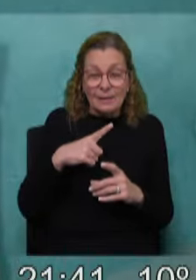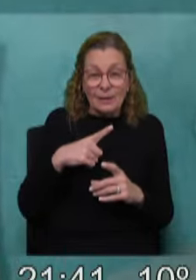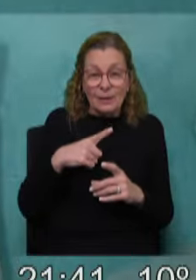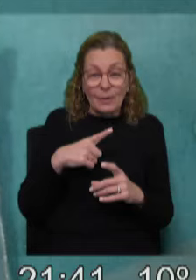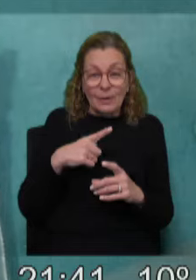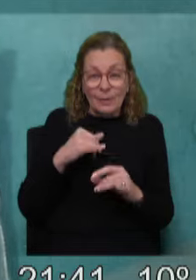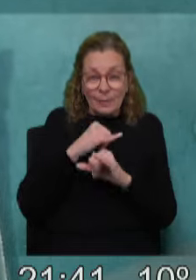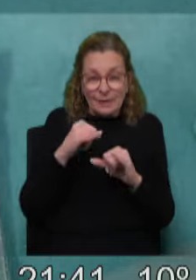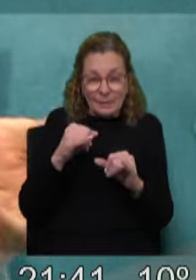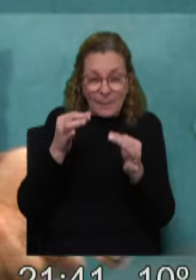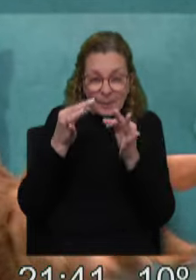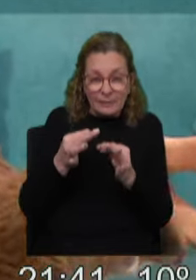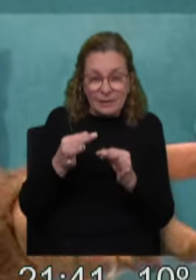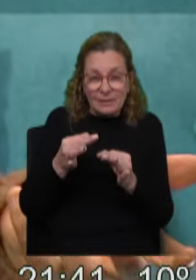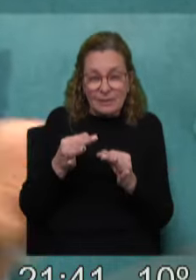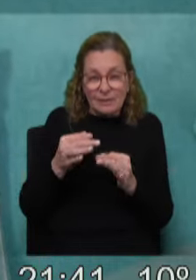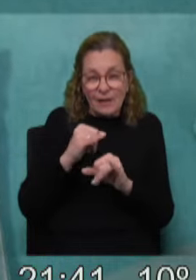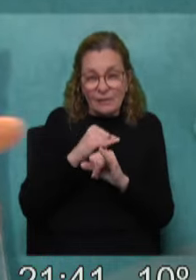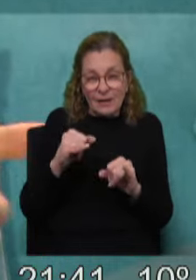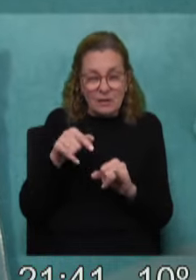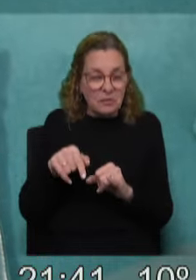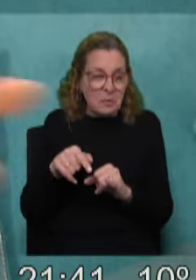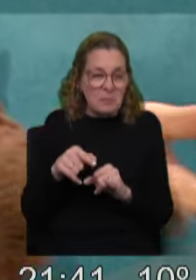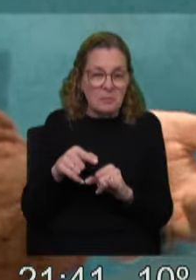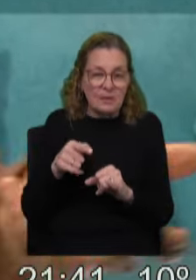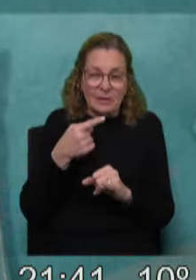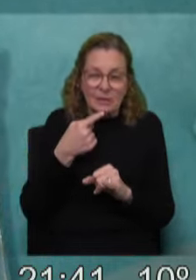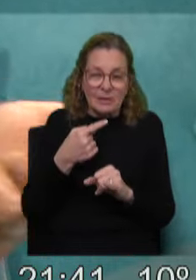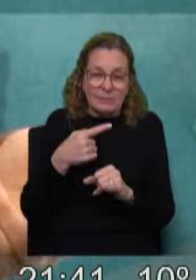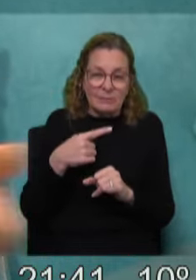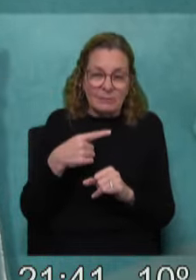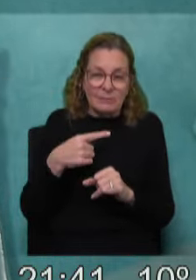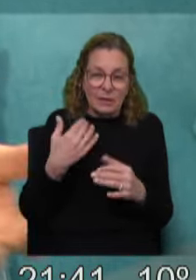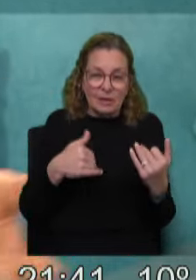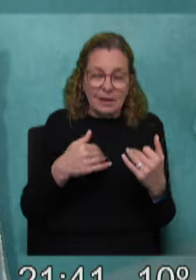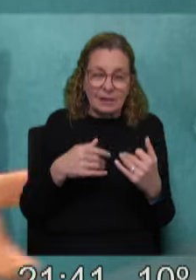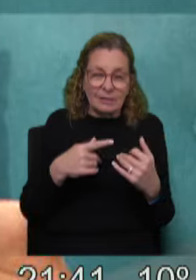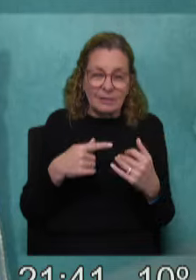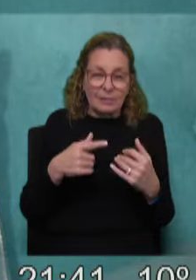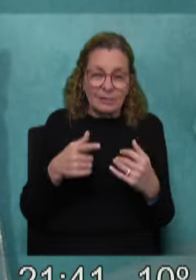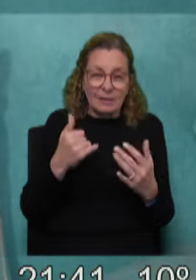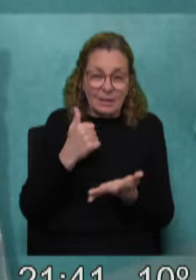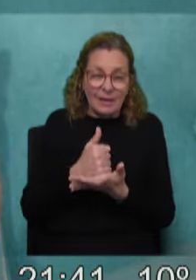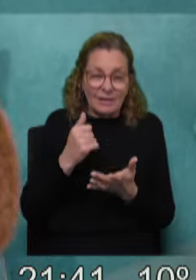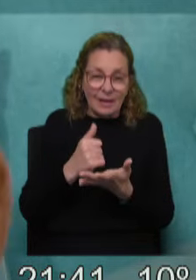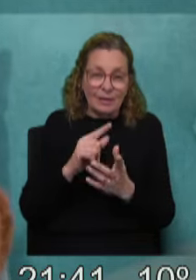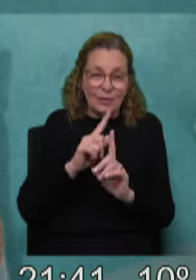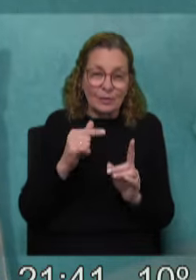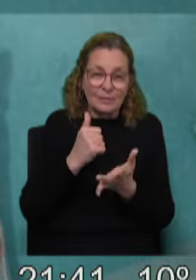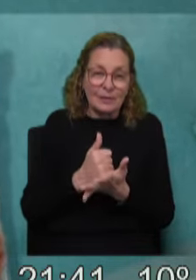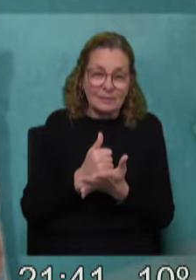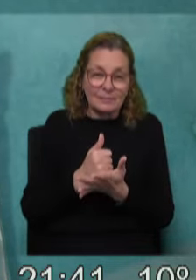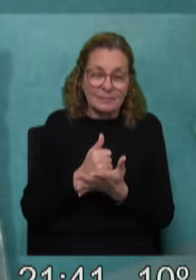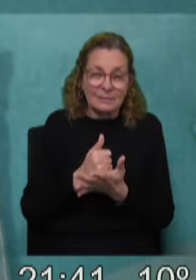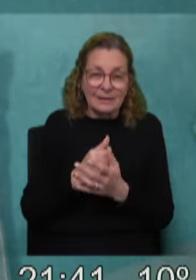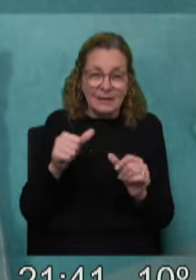A terminarlo perfecto. Y al final, eso que te digo, estoy girando sin guitarra, lo tenés adentro, está, si está, está, y si no está,